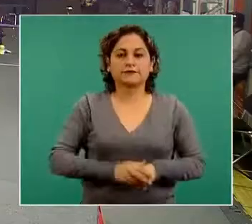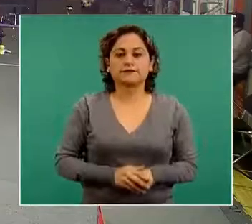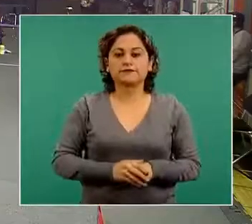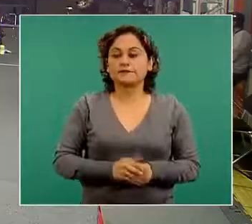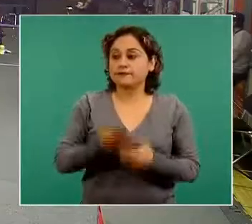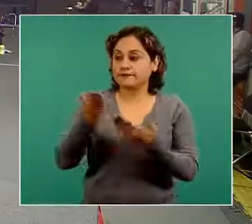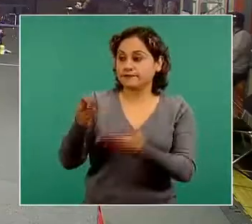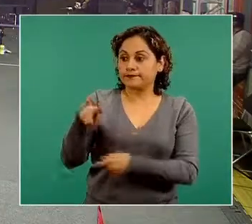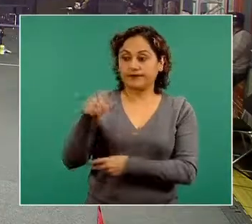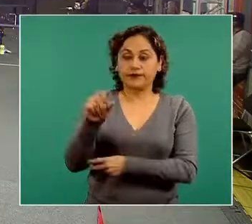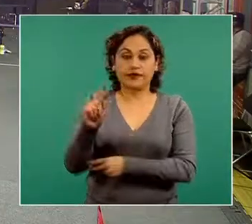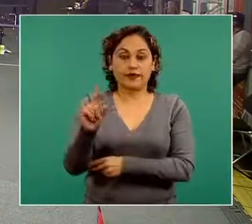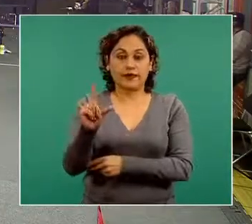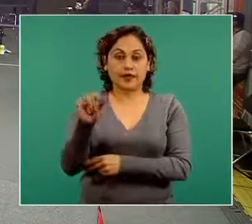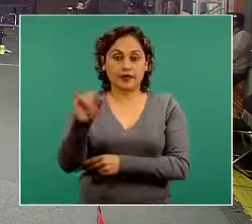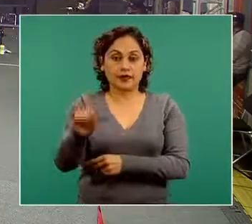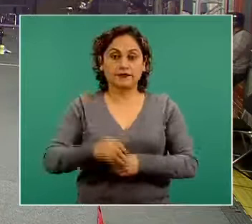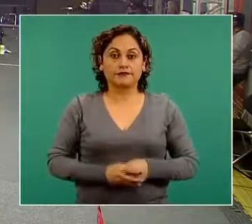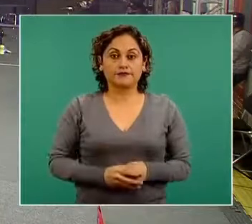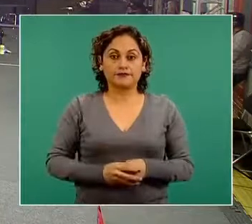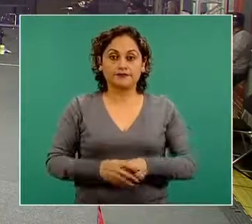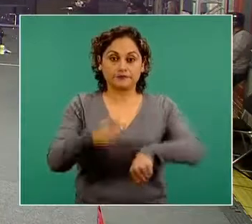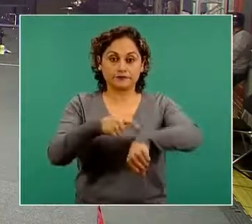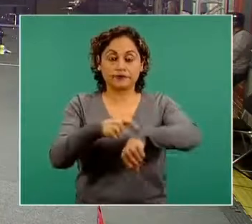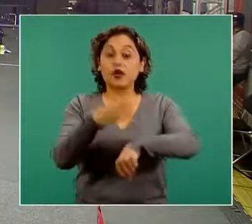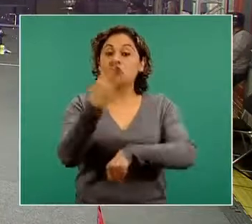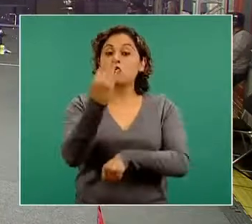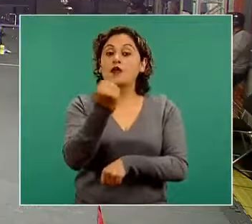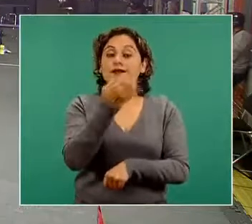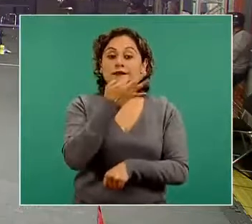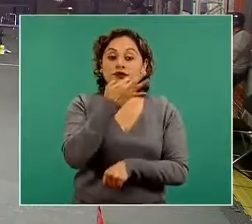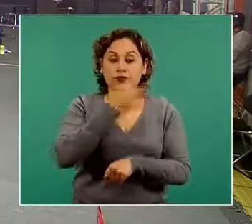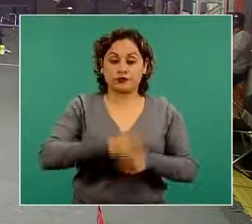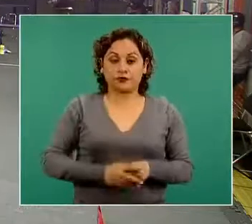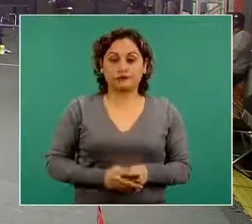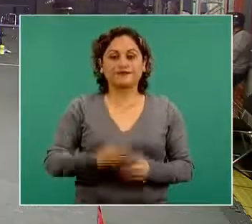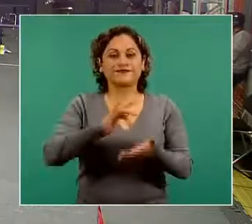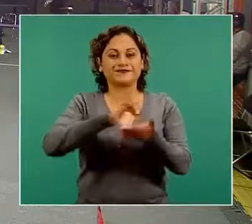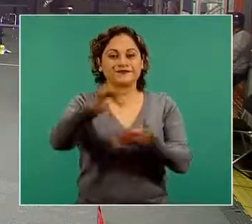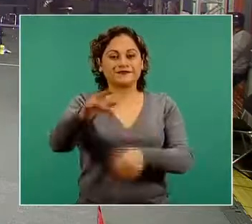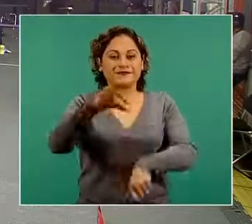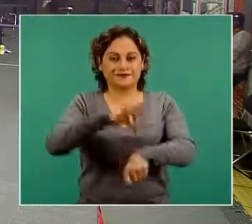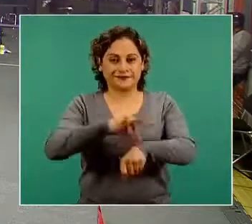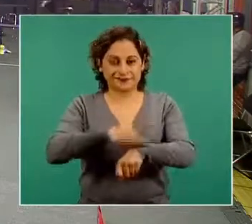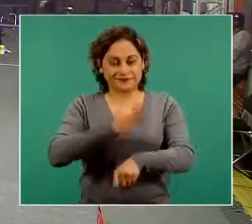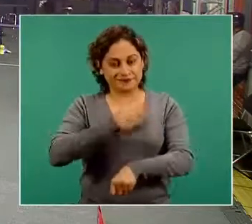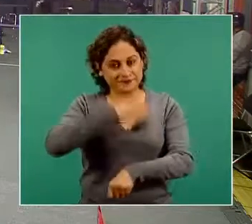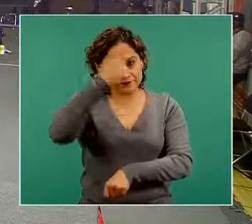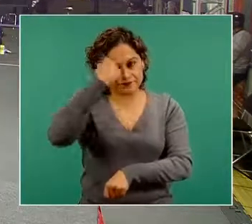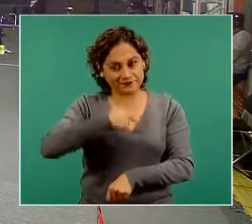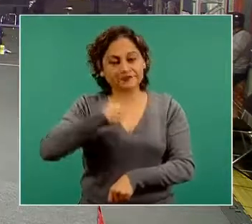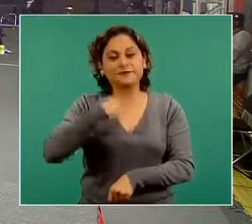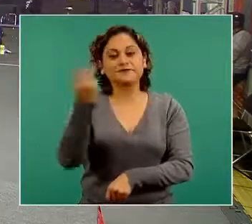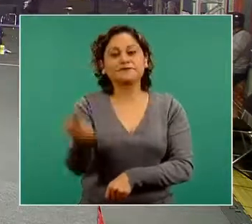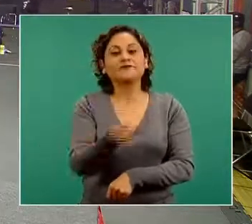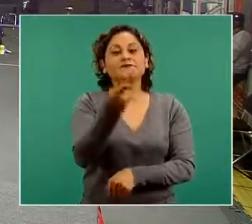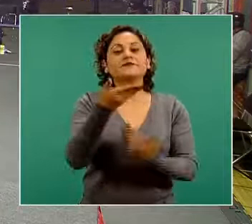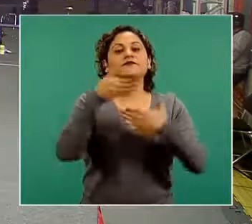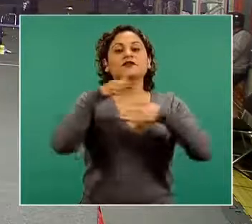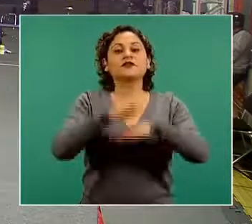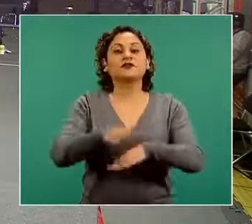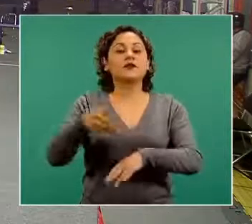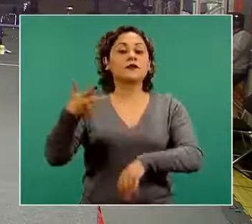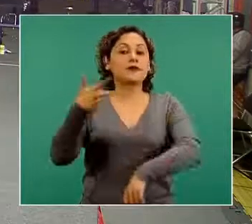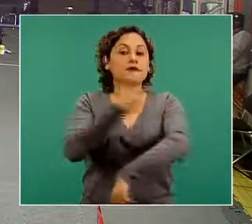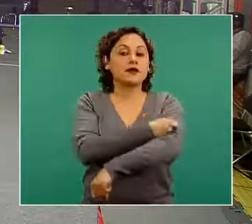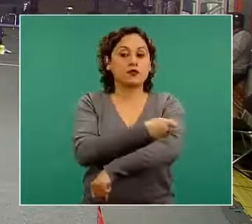Vitela. Nos quedan 9 minutos. Gracias, doctor. Buenas noches. Le quiero preguntar sobre la vacuna de